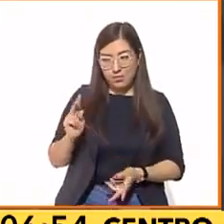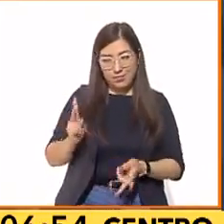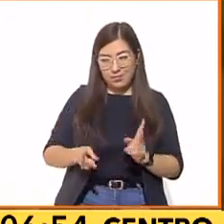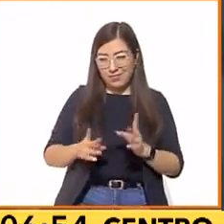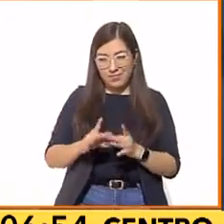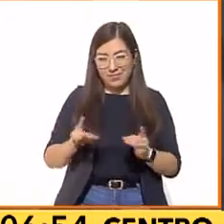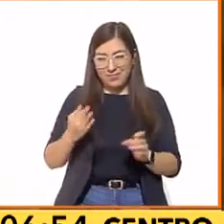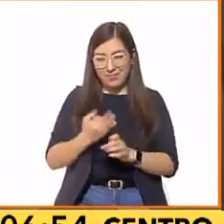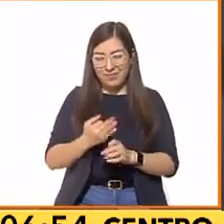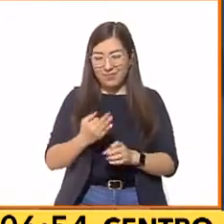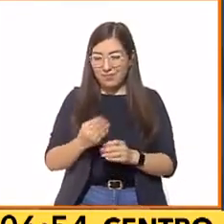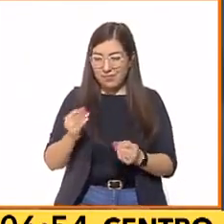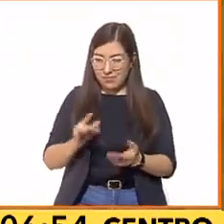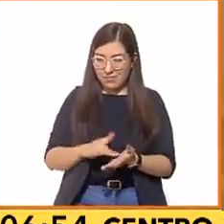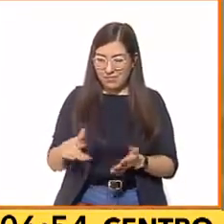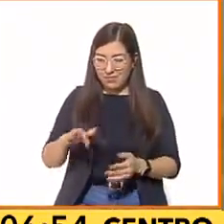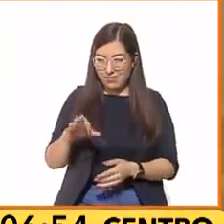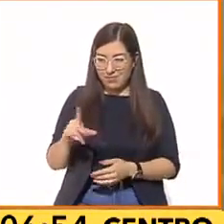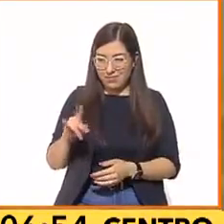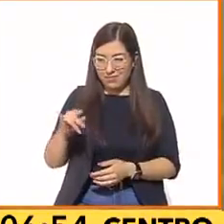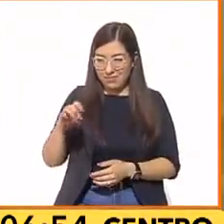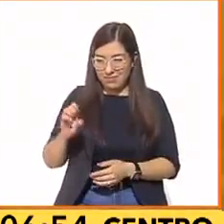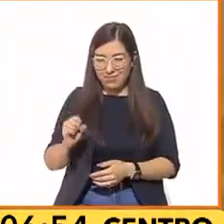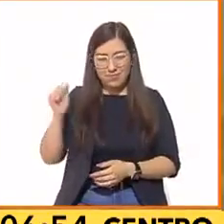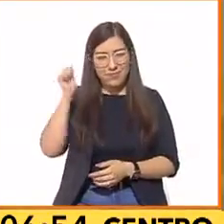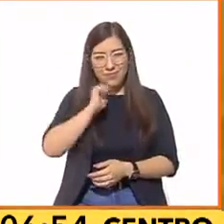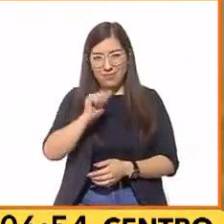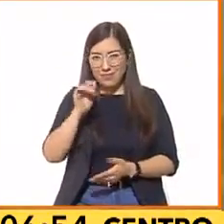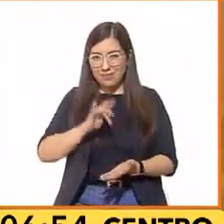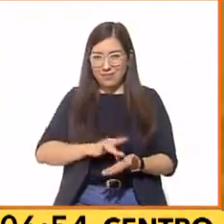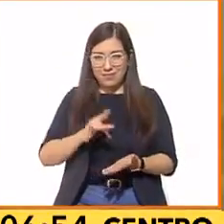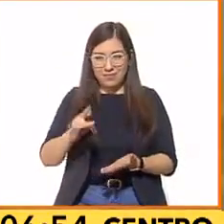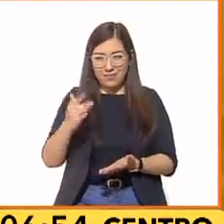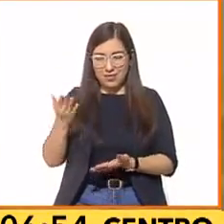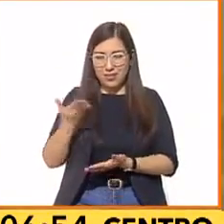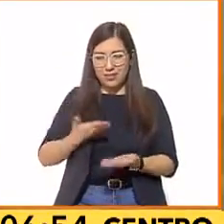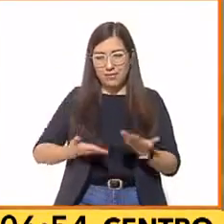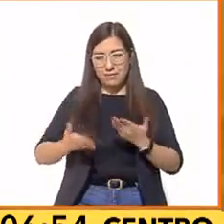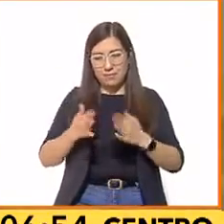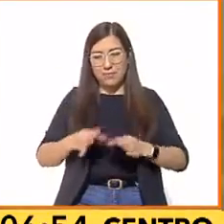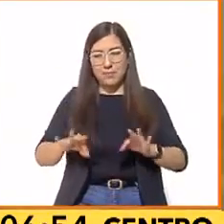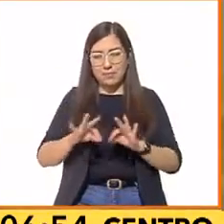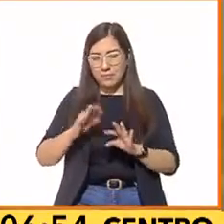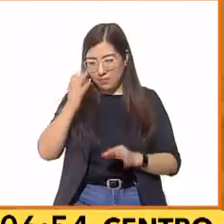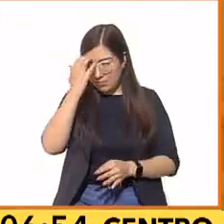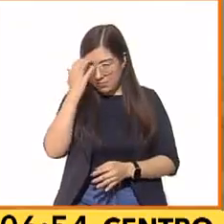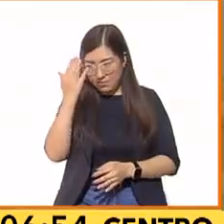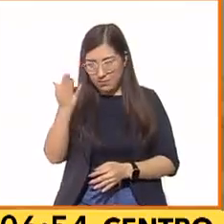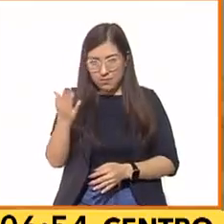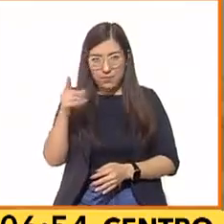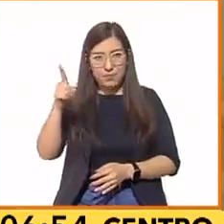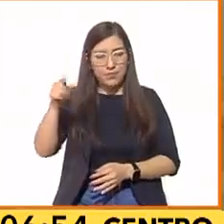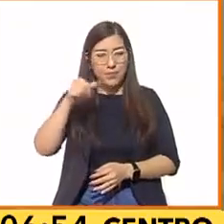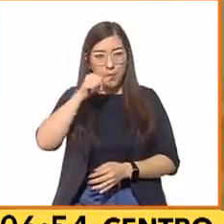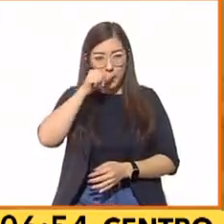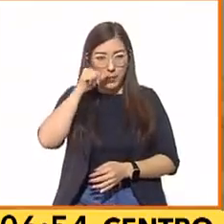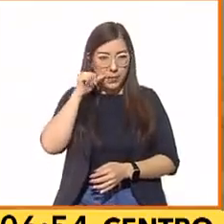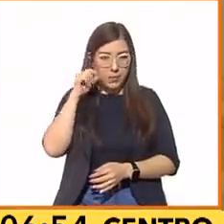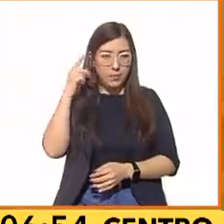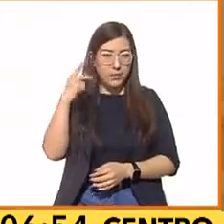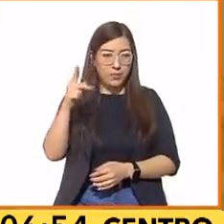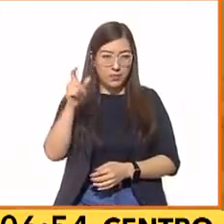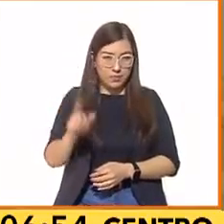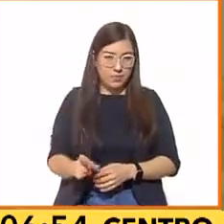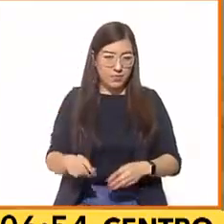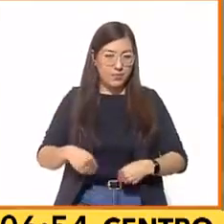aquí. Gracias, Felipe. Siempre importante aprender de ti, de tu conocimiento y de la vida de un gran mexicano como lo fue Benito Juárez.